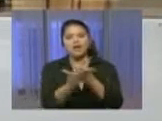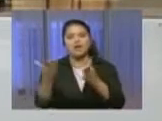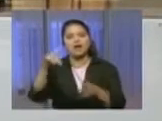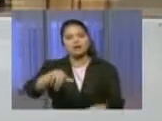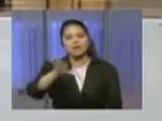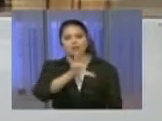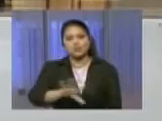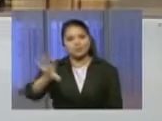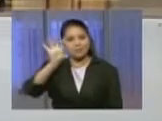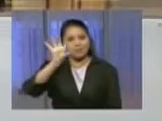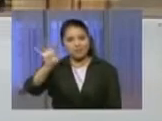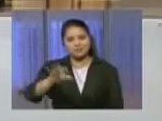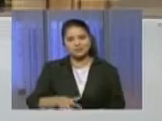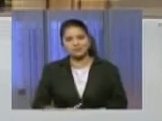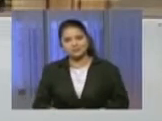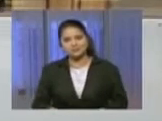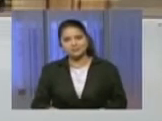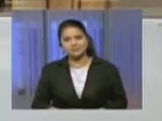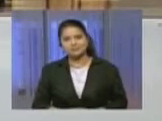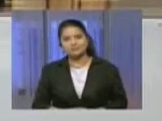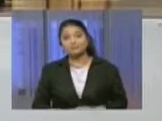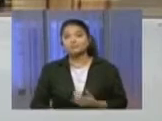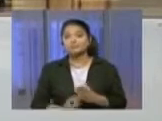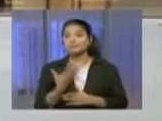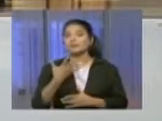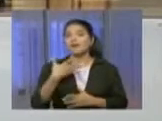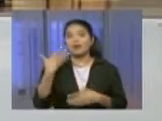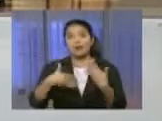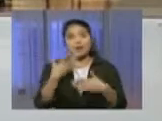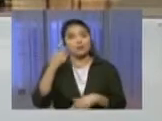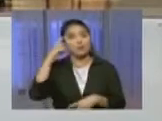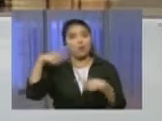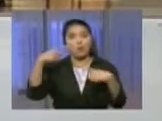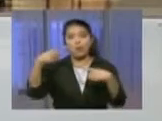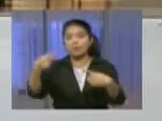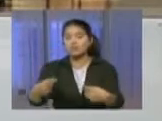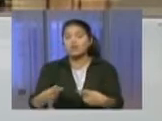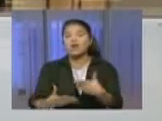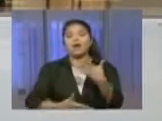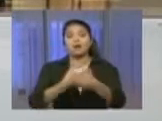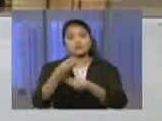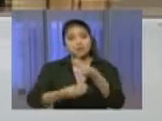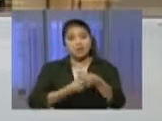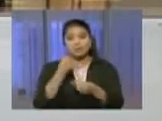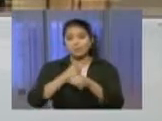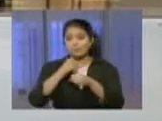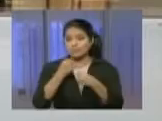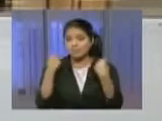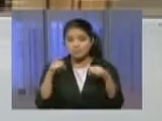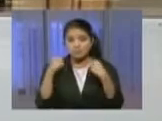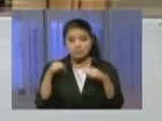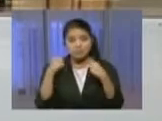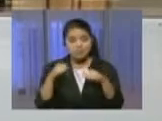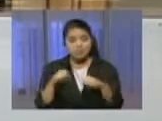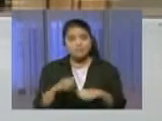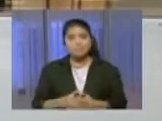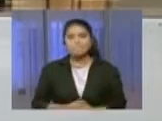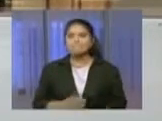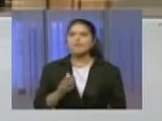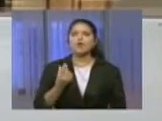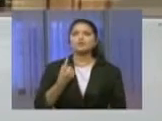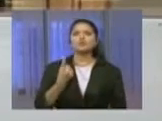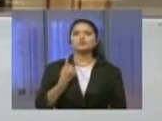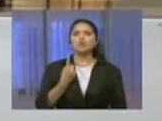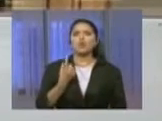Patria en el creer diario El creer haciendo No solamente el